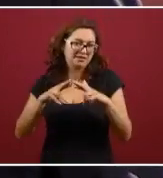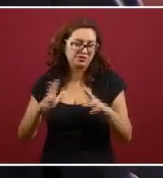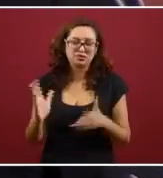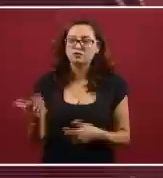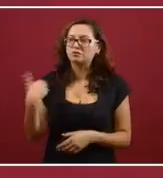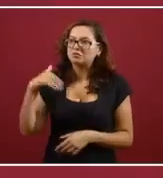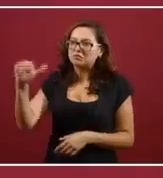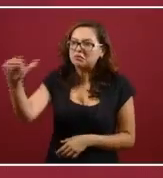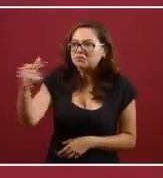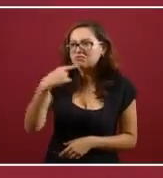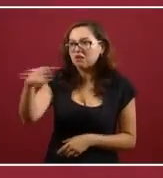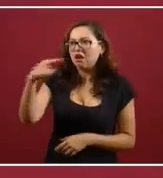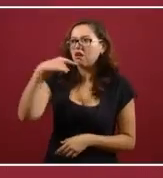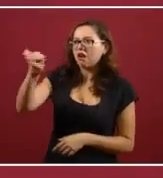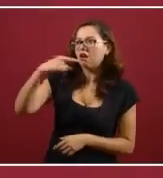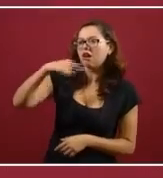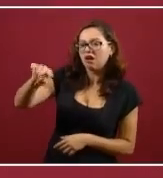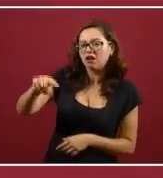y